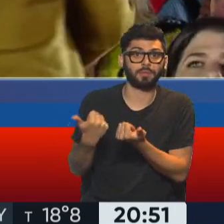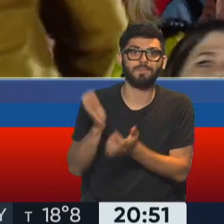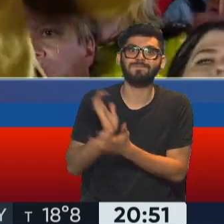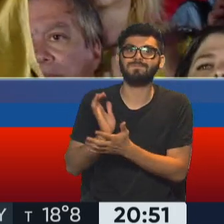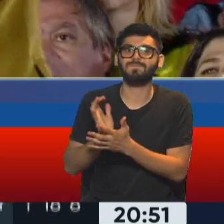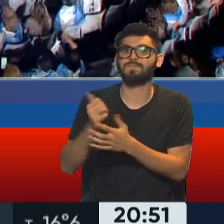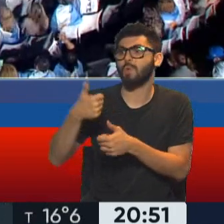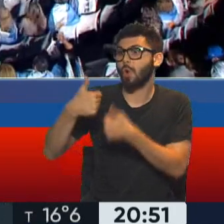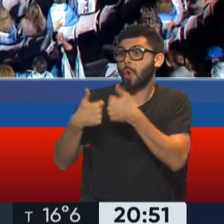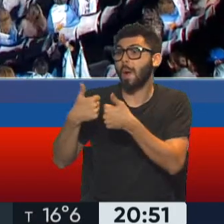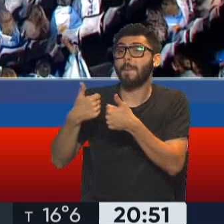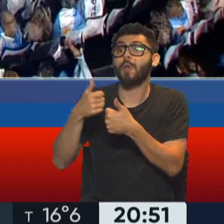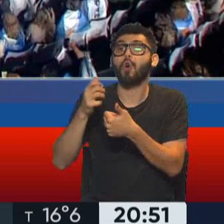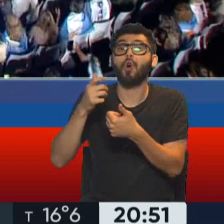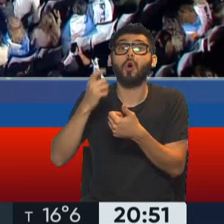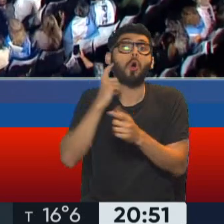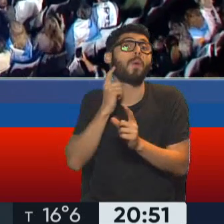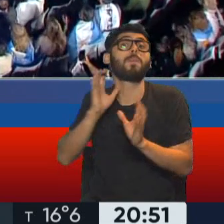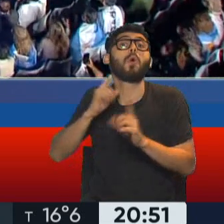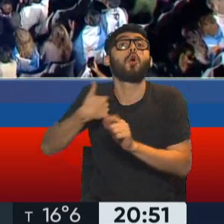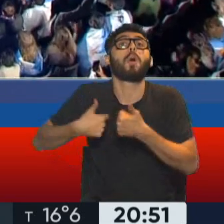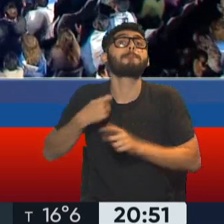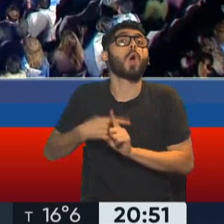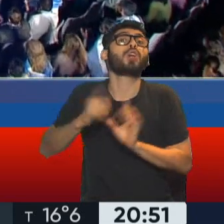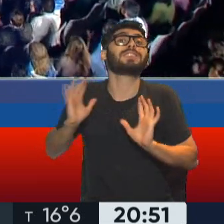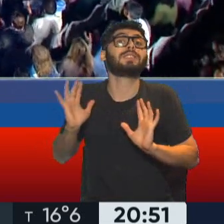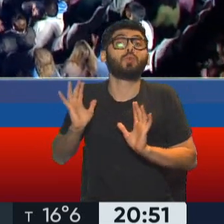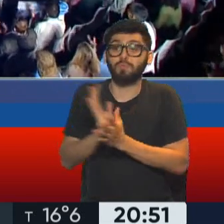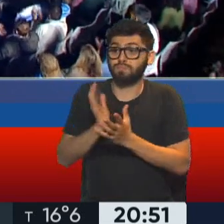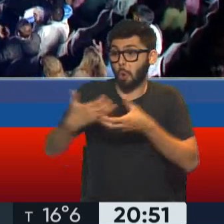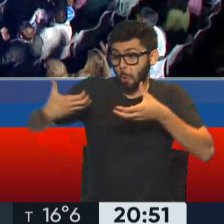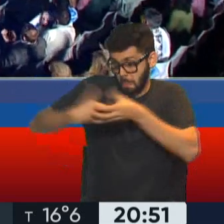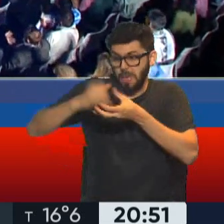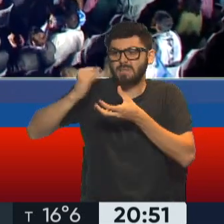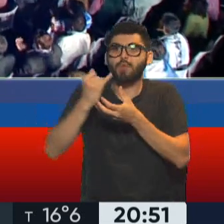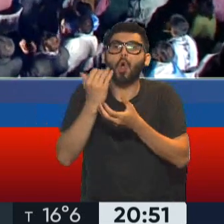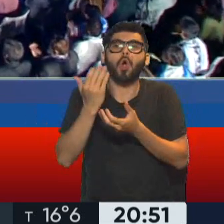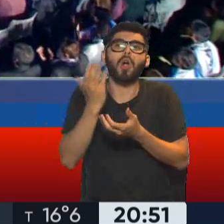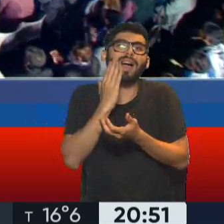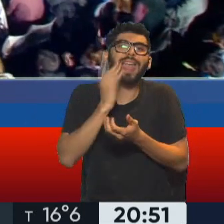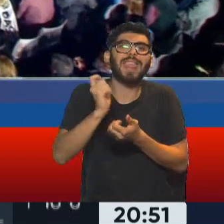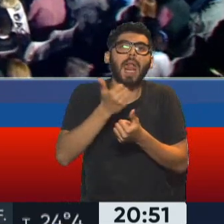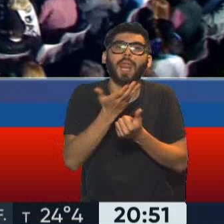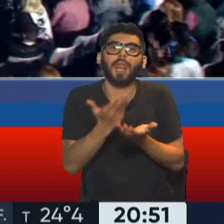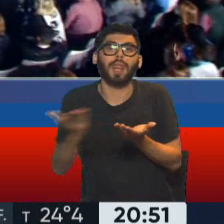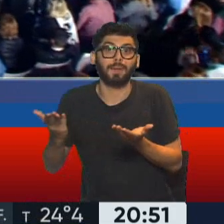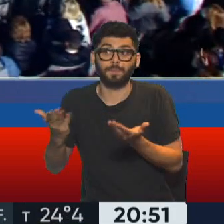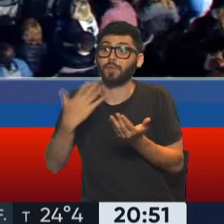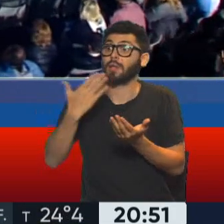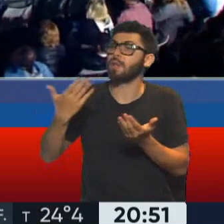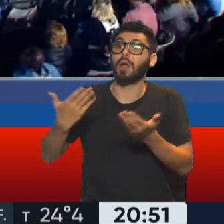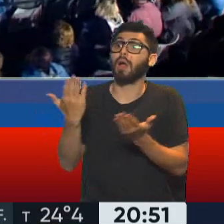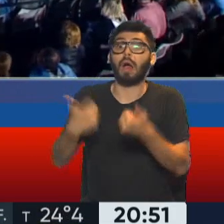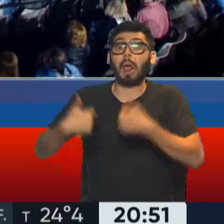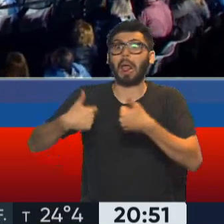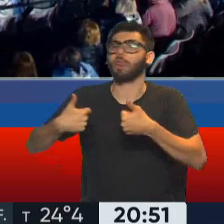competitivo por el lado positivo, que es mostrar las distintas caras que tiene una coalición. Yo creo que la anulación de esa competitividad llevó a